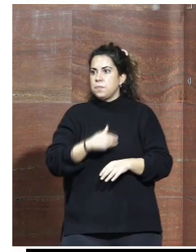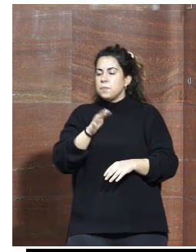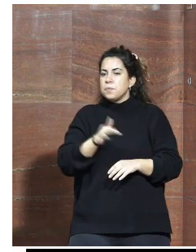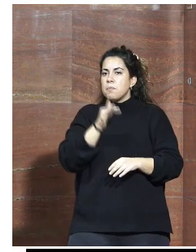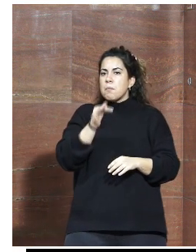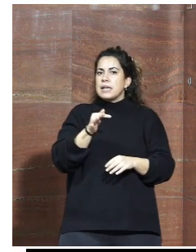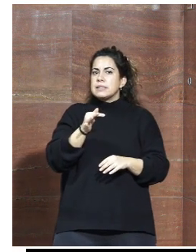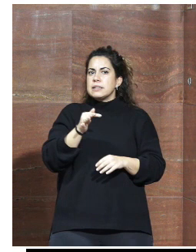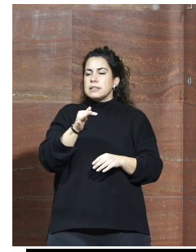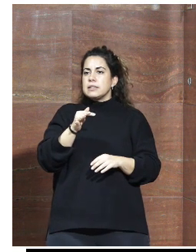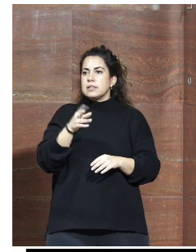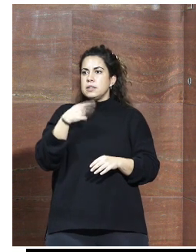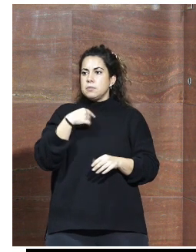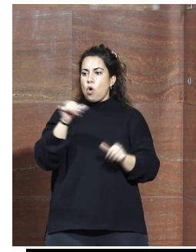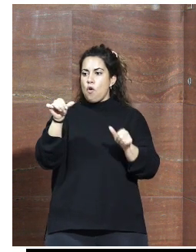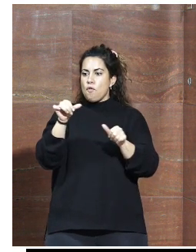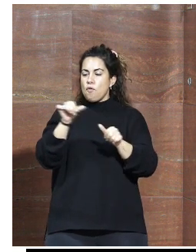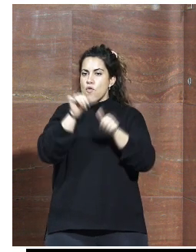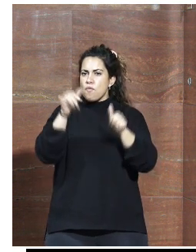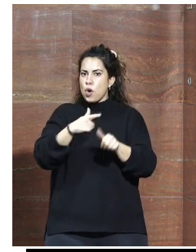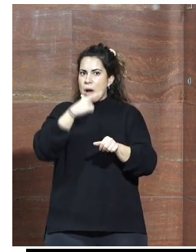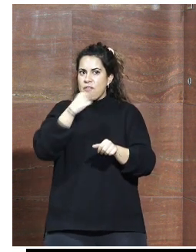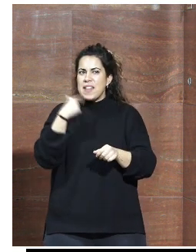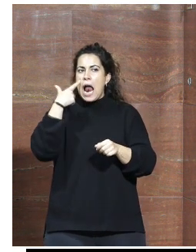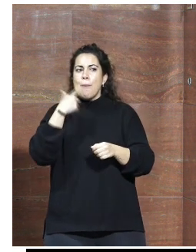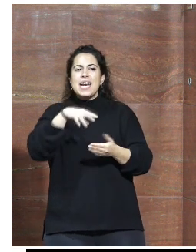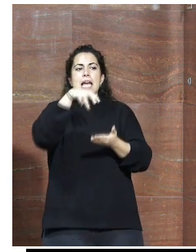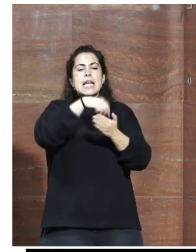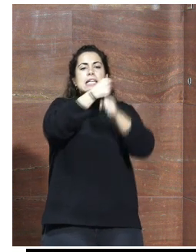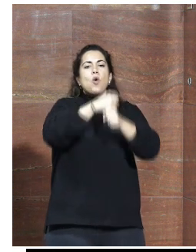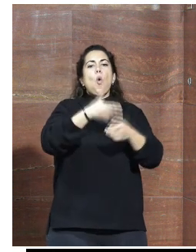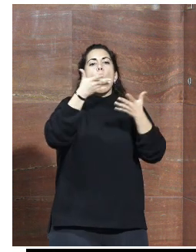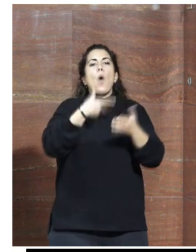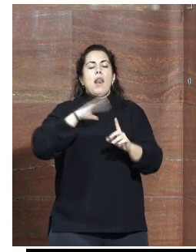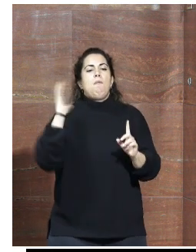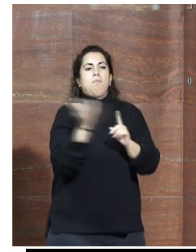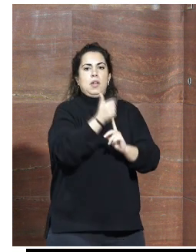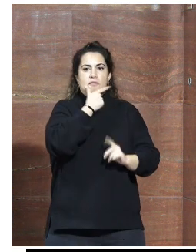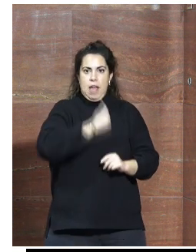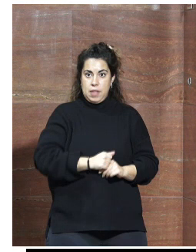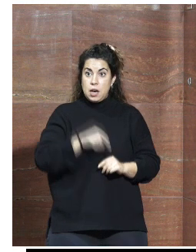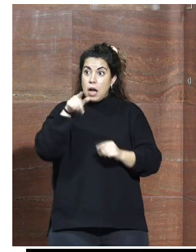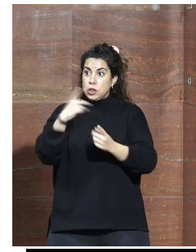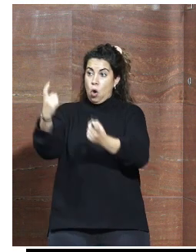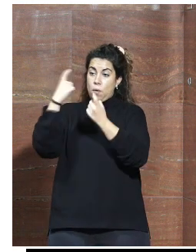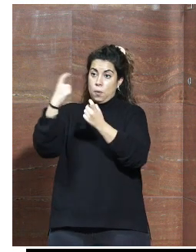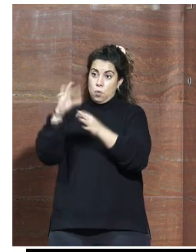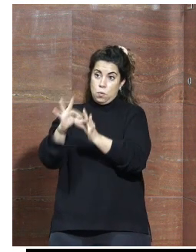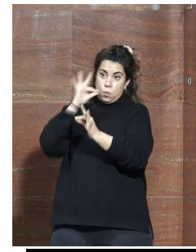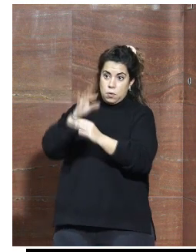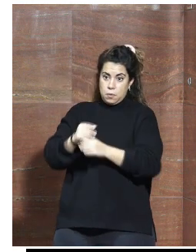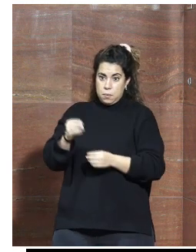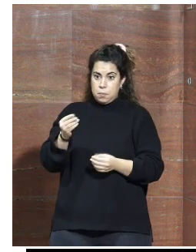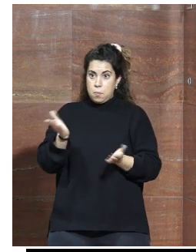identificar de una manera sencilla la estación en la que estás. Y eso nos ha enseñado a todos. Sí. Ahora, ya no sé si luego habrán,